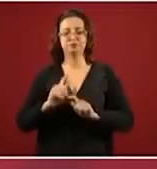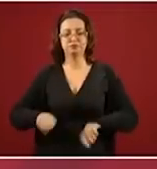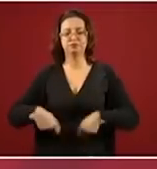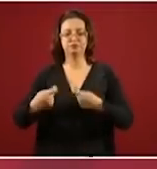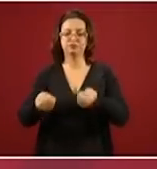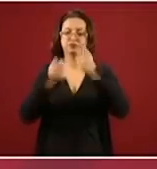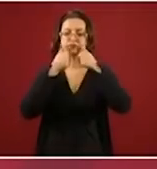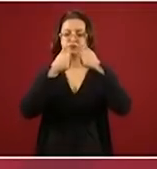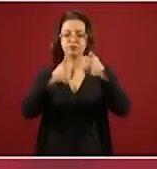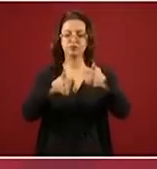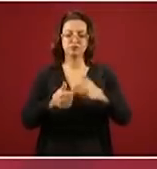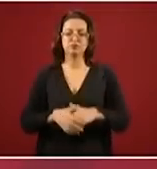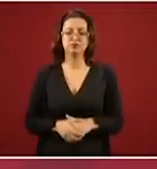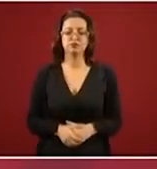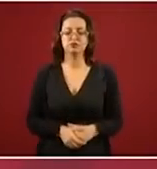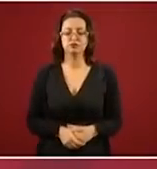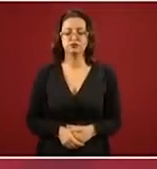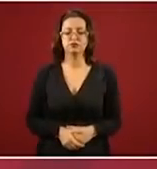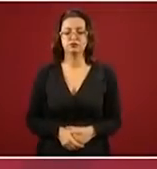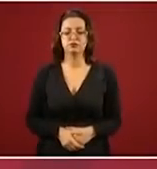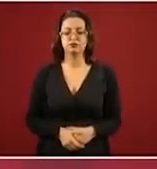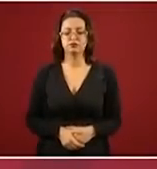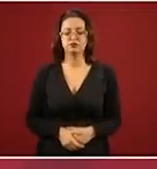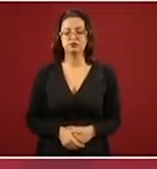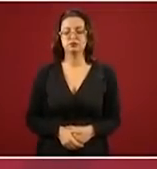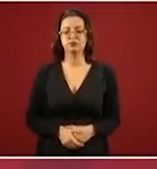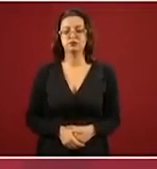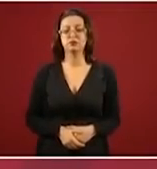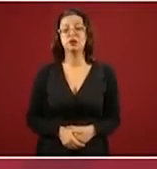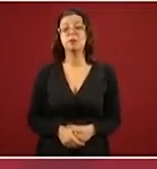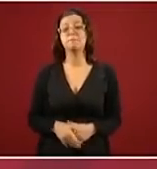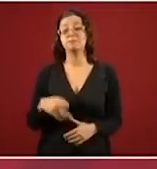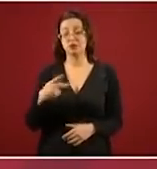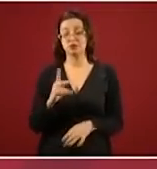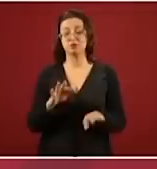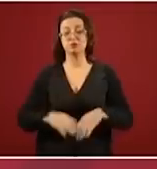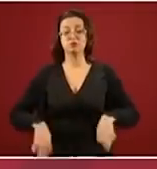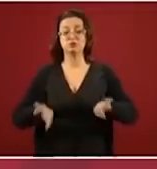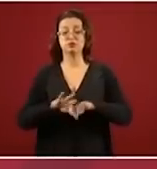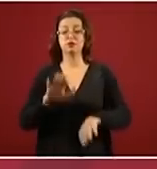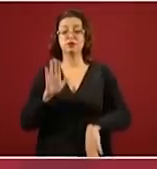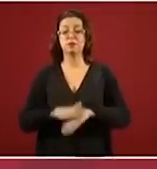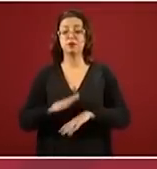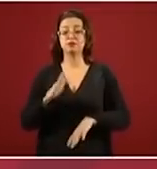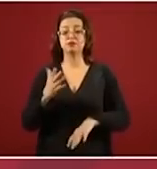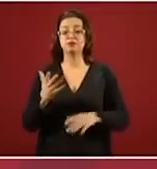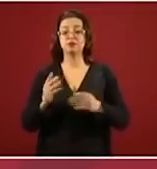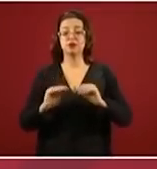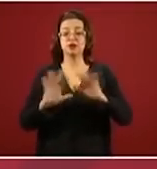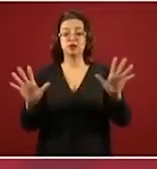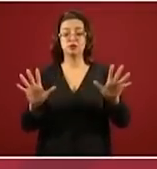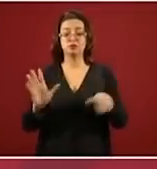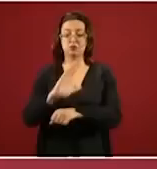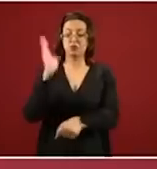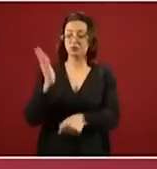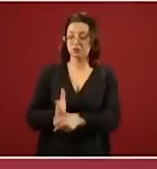atendiendo lo que quiero dejar en claro es de que una impunidad